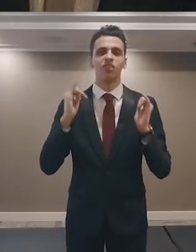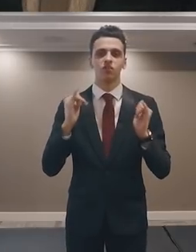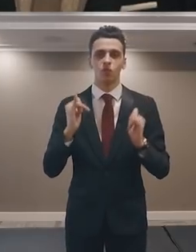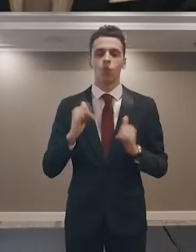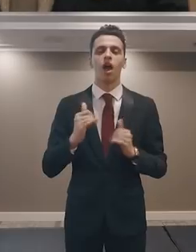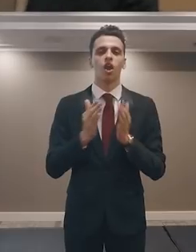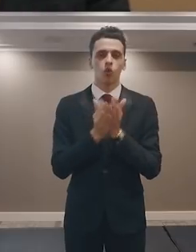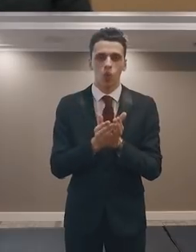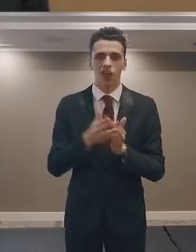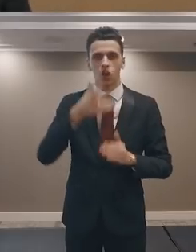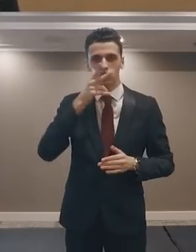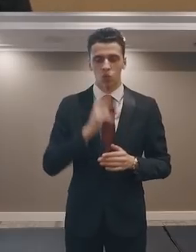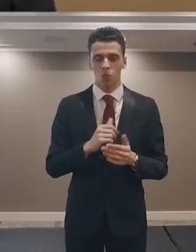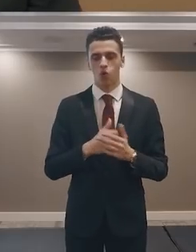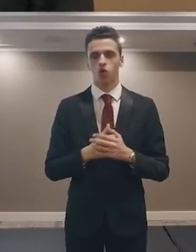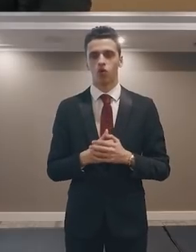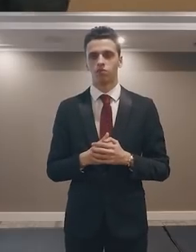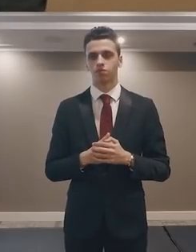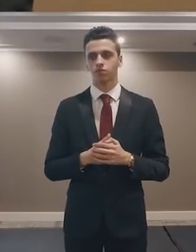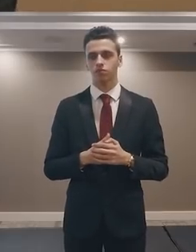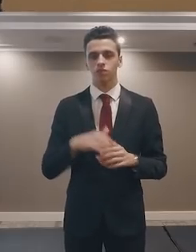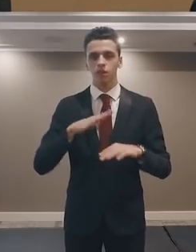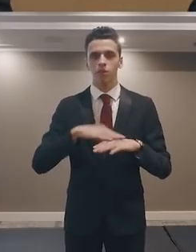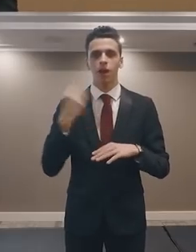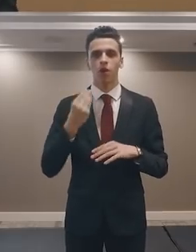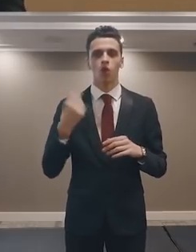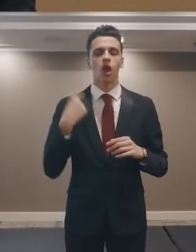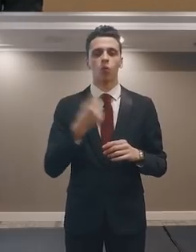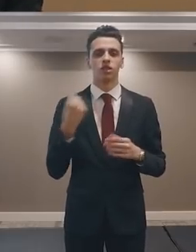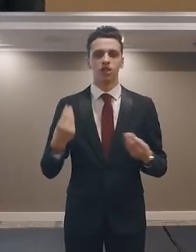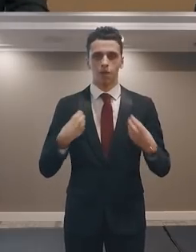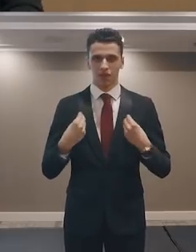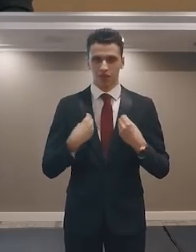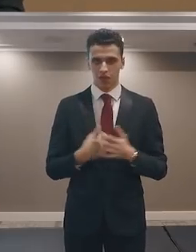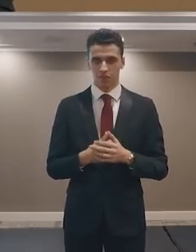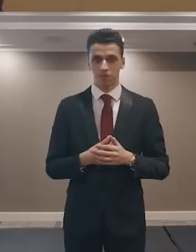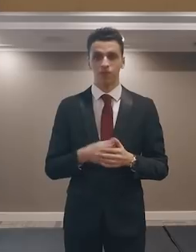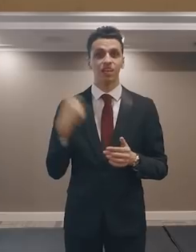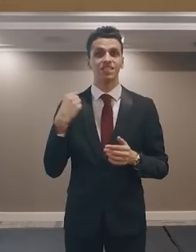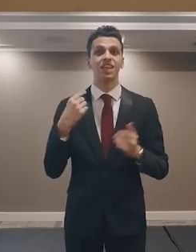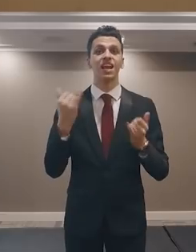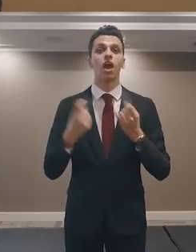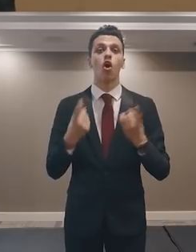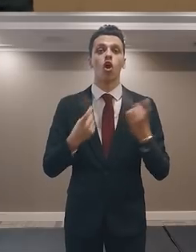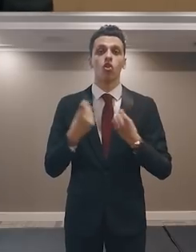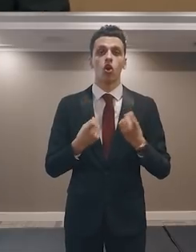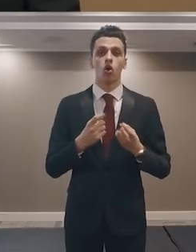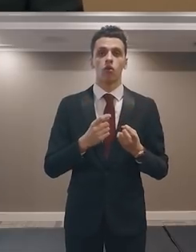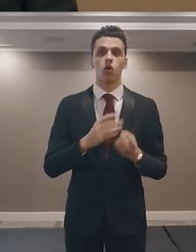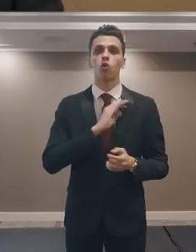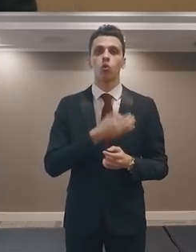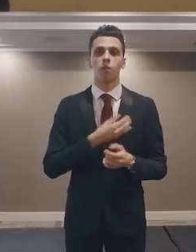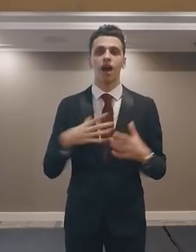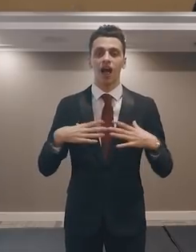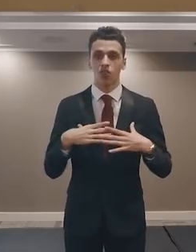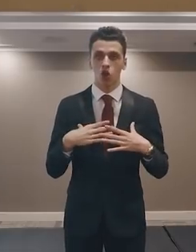a mejorar la calidad de vida incluso es un club de membresía de viajes como un club de fútbol un club de fútbol yo jugaba fútbol sala toda